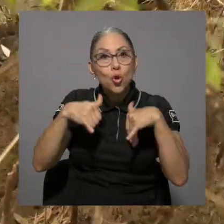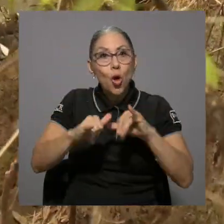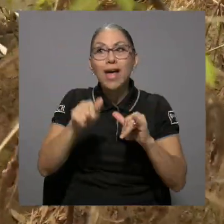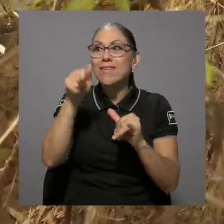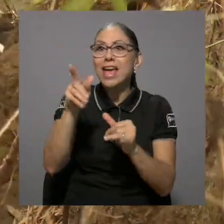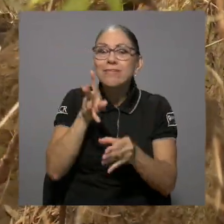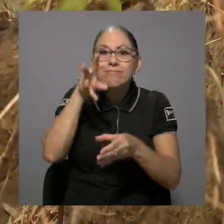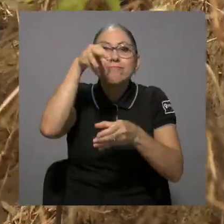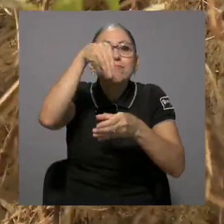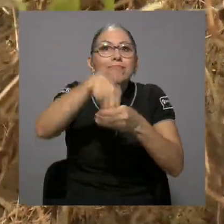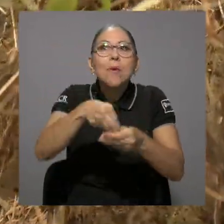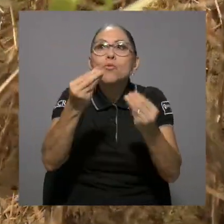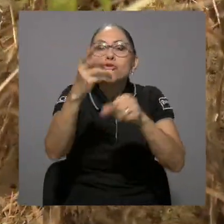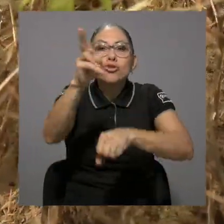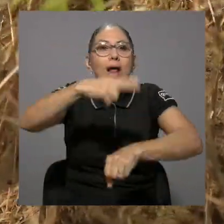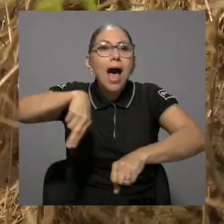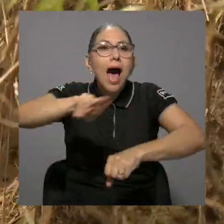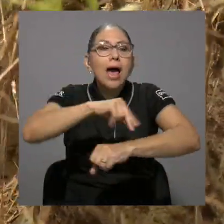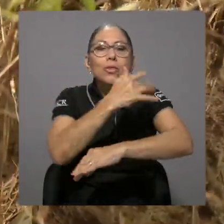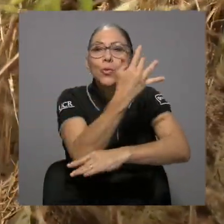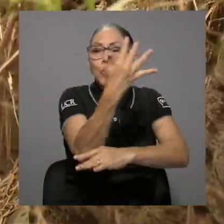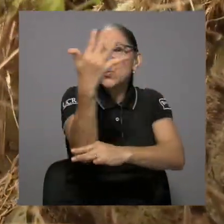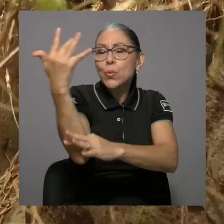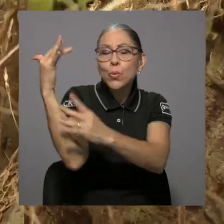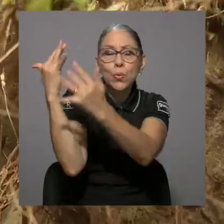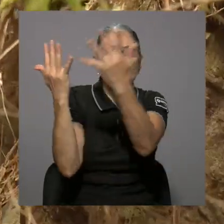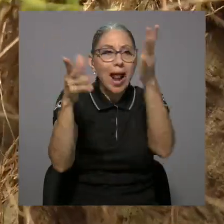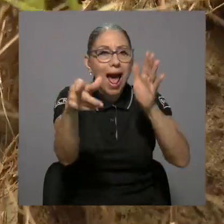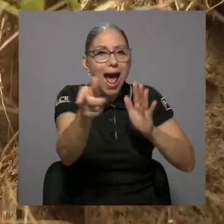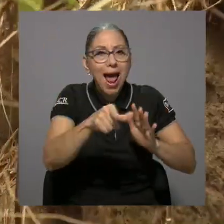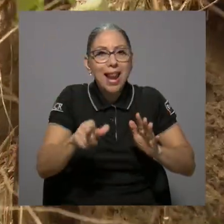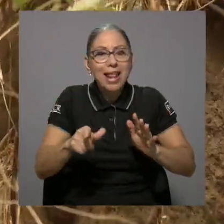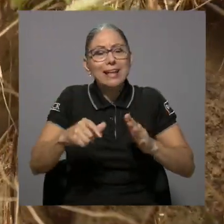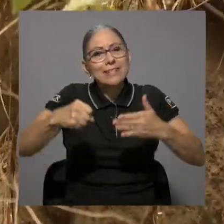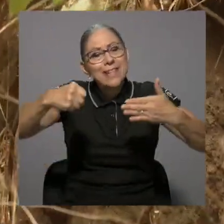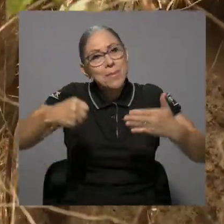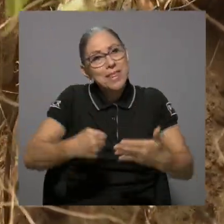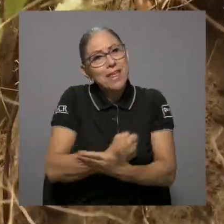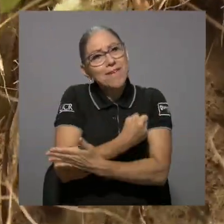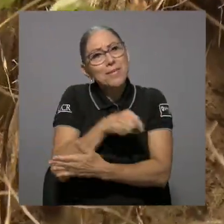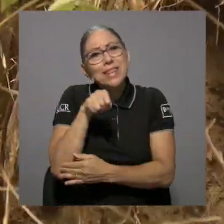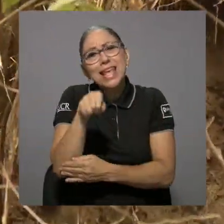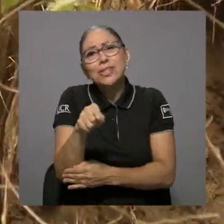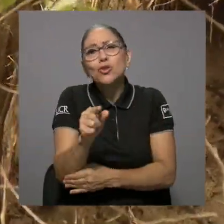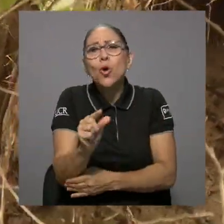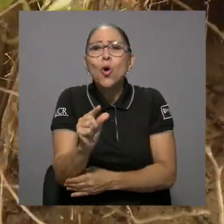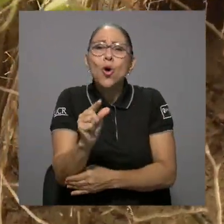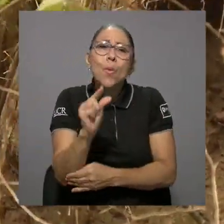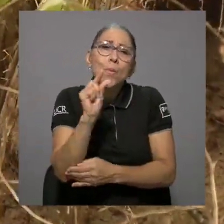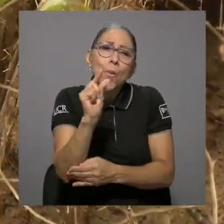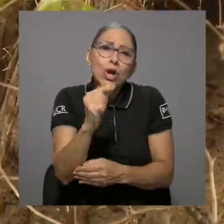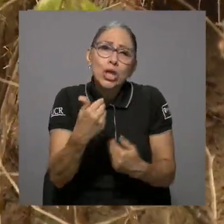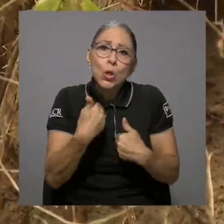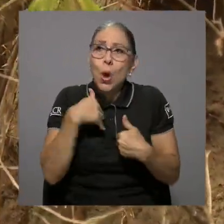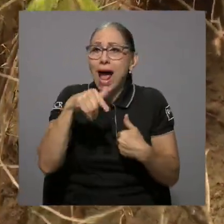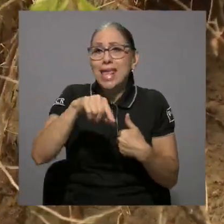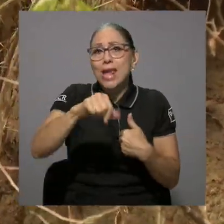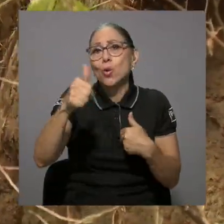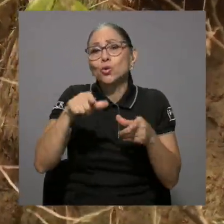composición florística natural que lamentablemente es muy escasa en el resto del cantón.